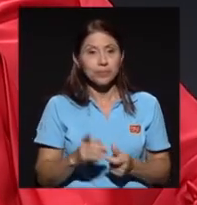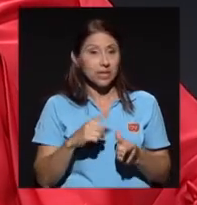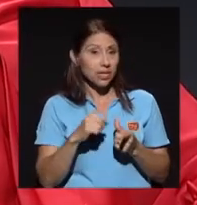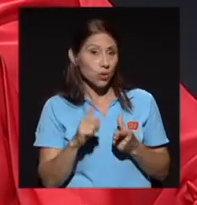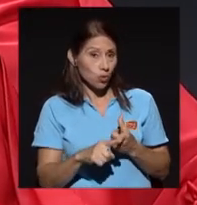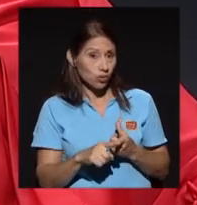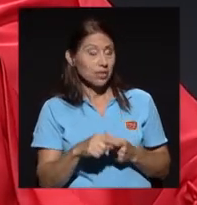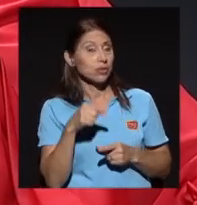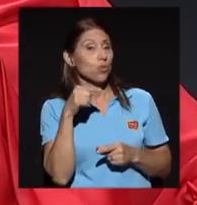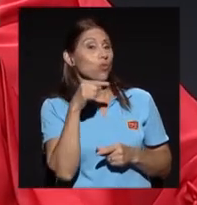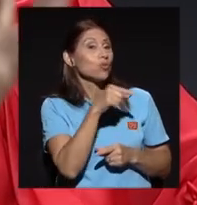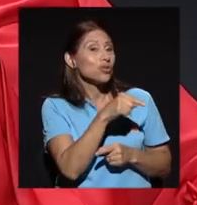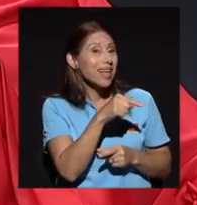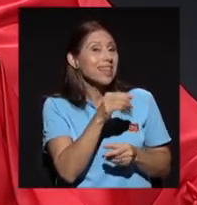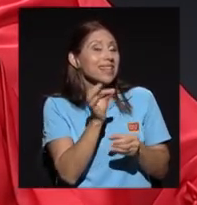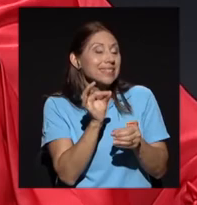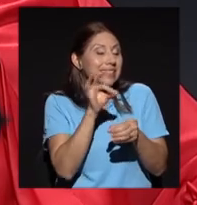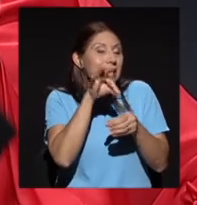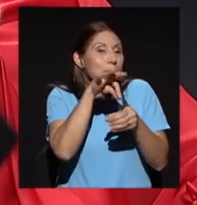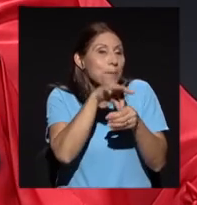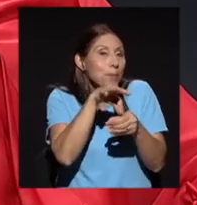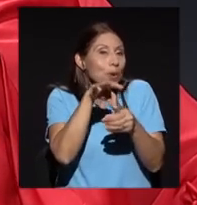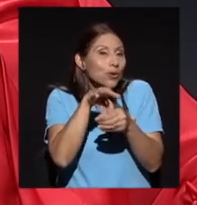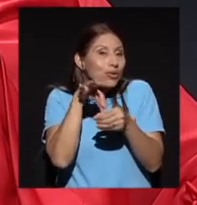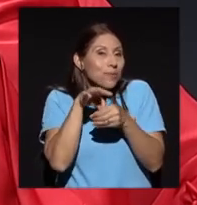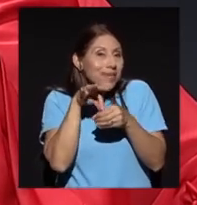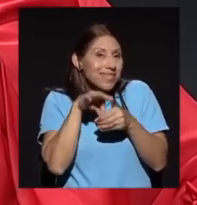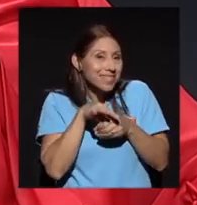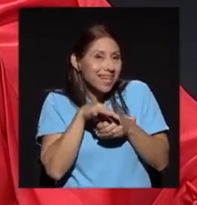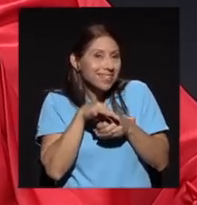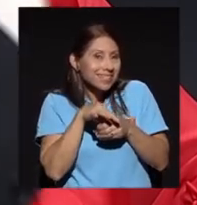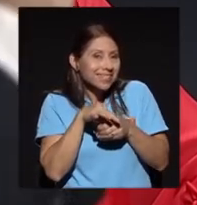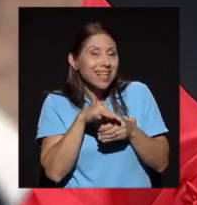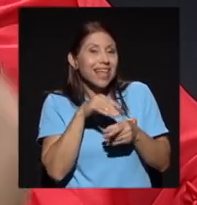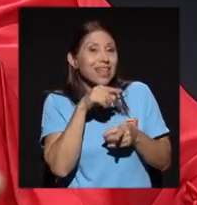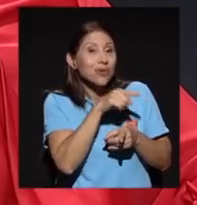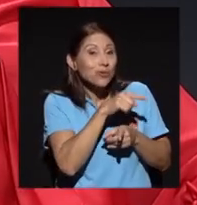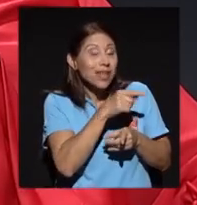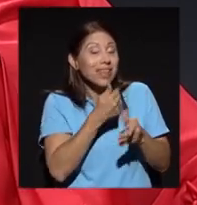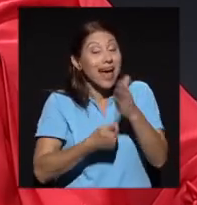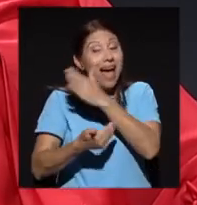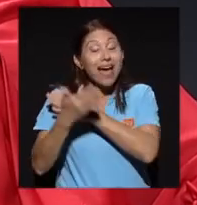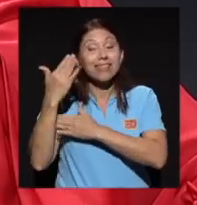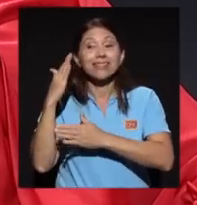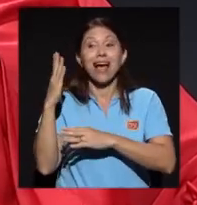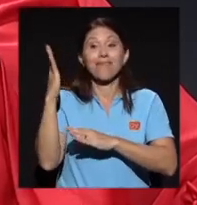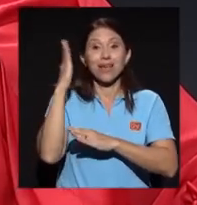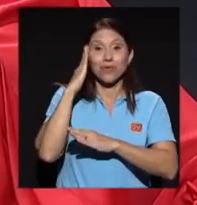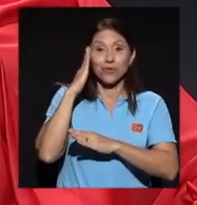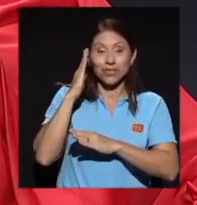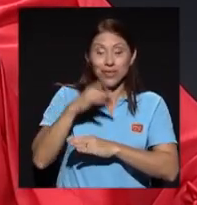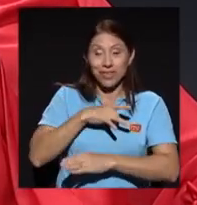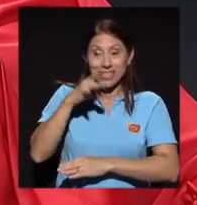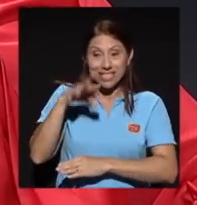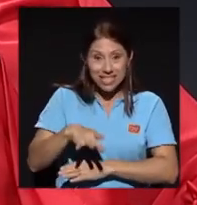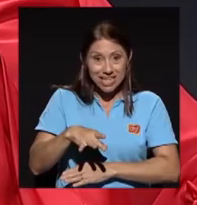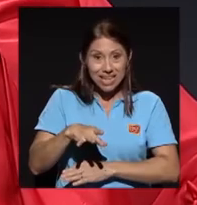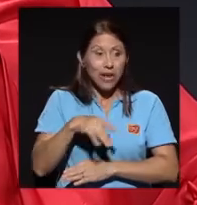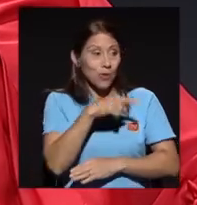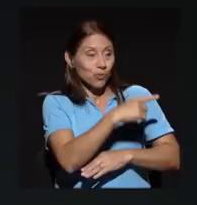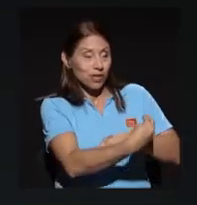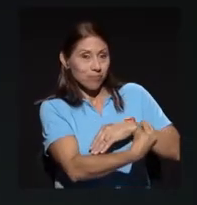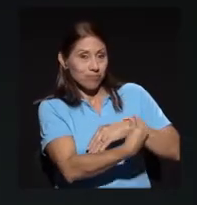usted sembró semillas de los ojos que usted se le ven abierto en Chile, lo sembró en este anciano que en esa